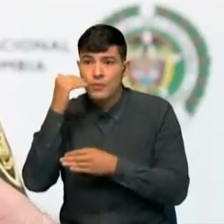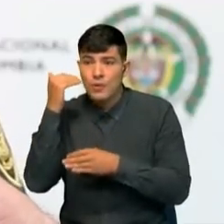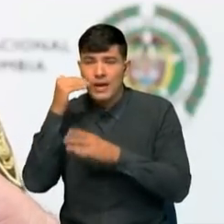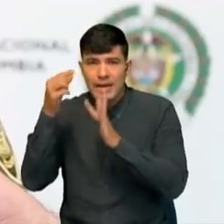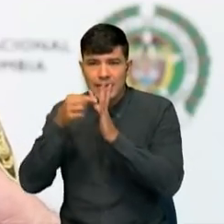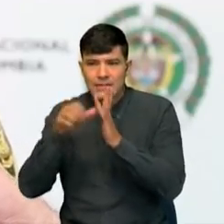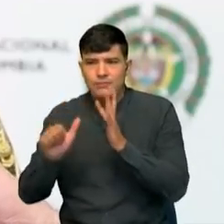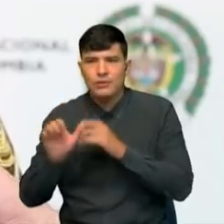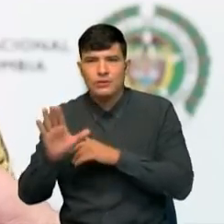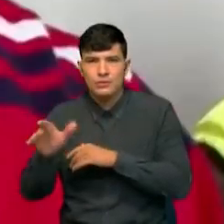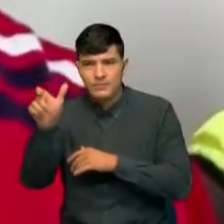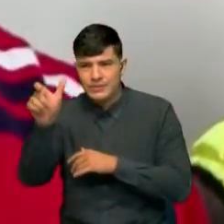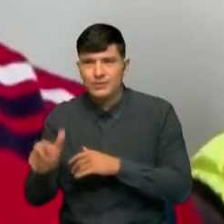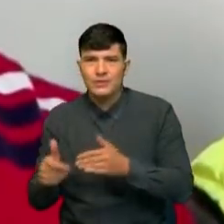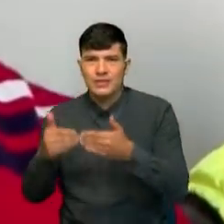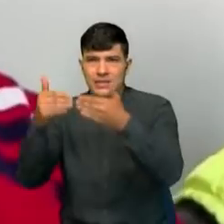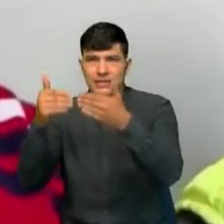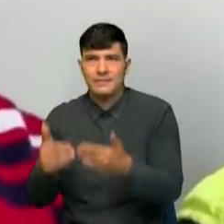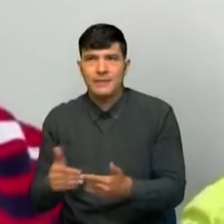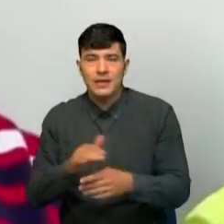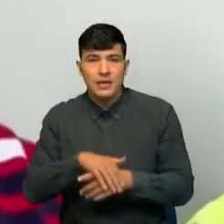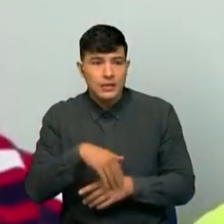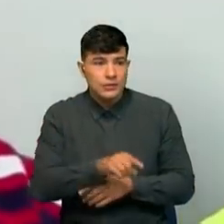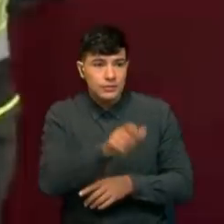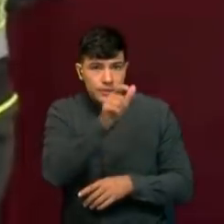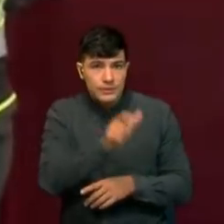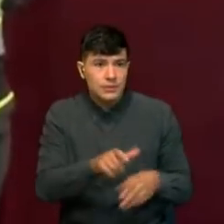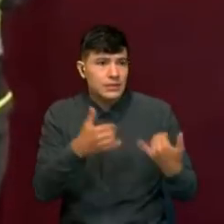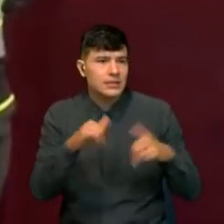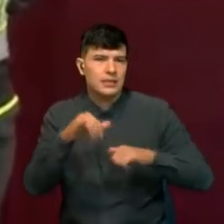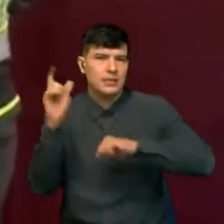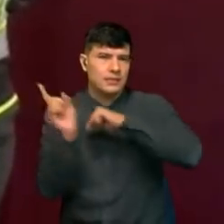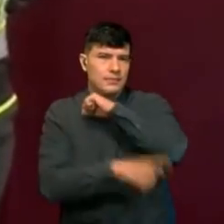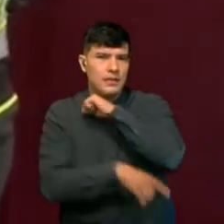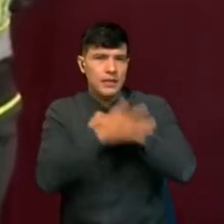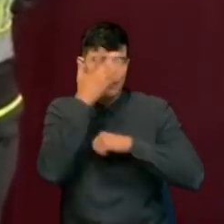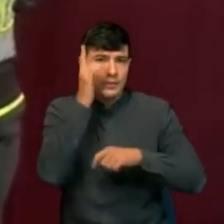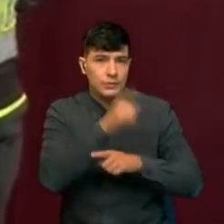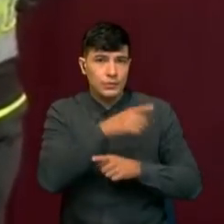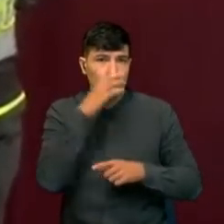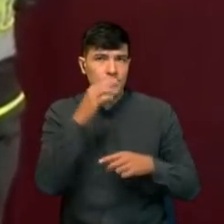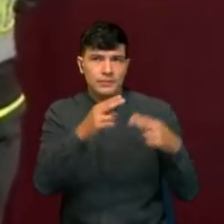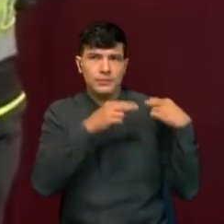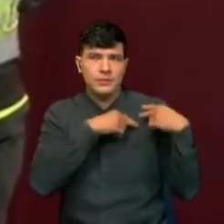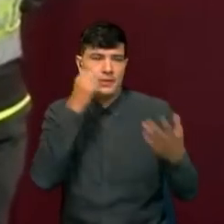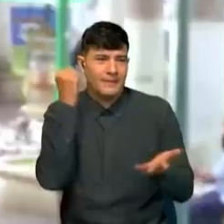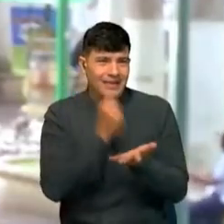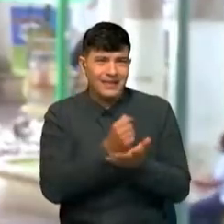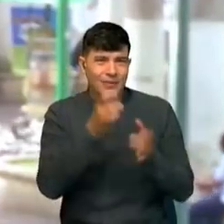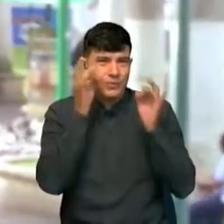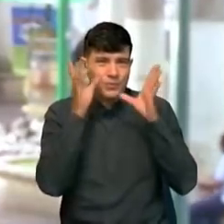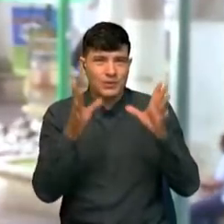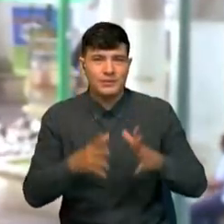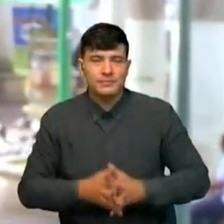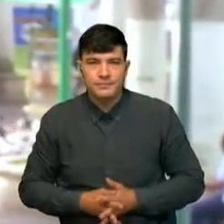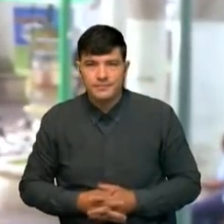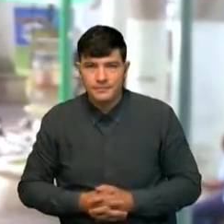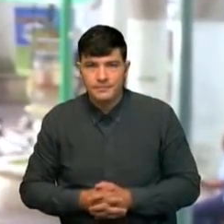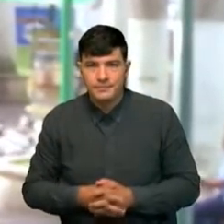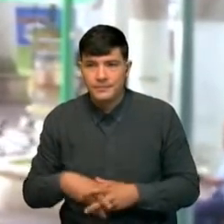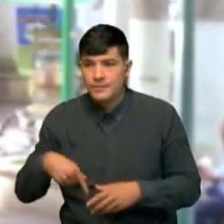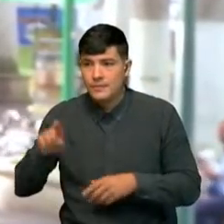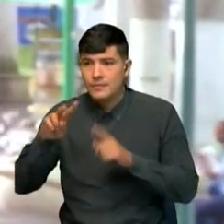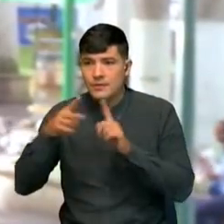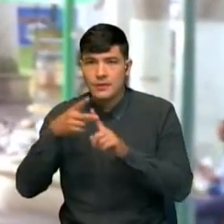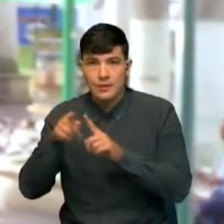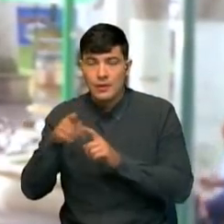en estado de discapacidad el agresor fue judicializado por el delito de homicidio agravado el hombre fue